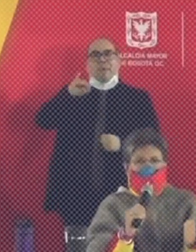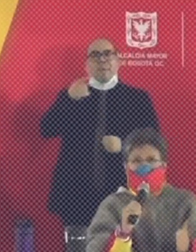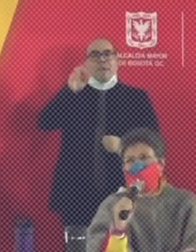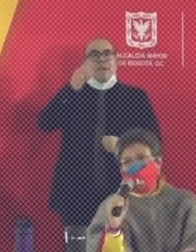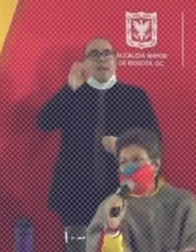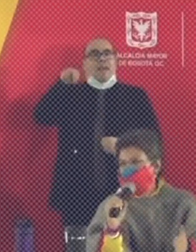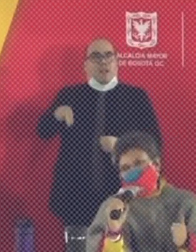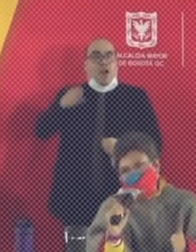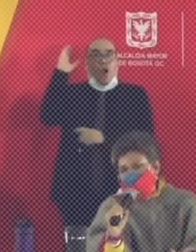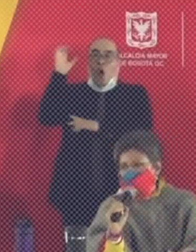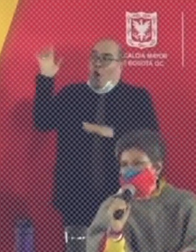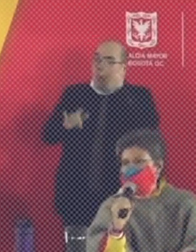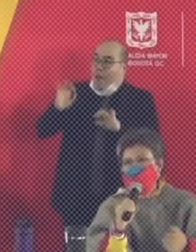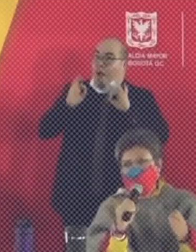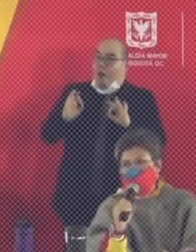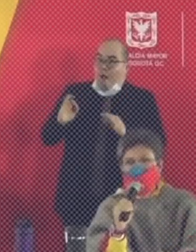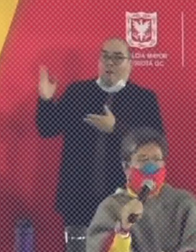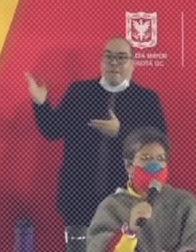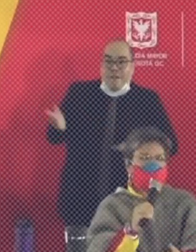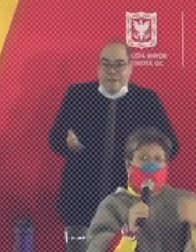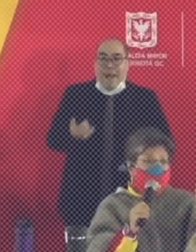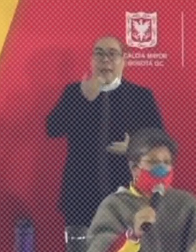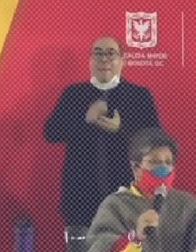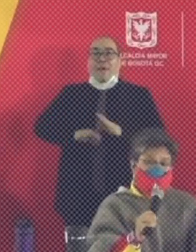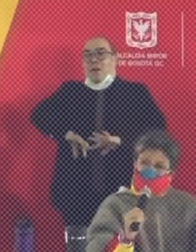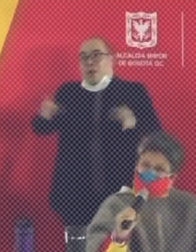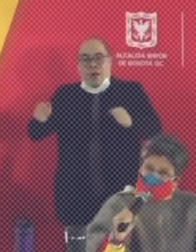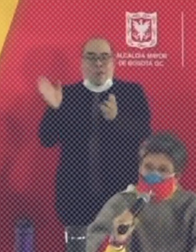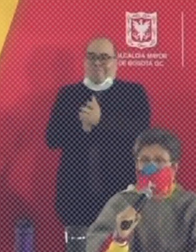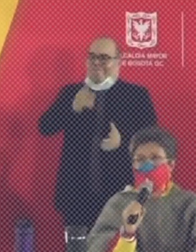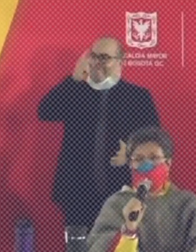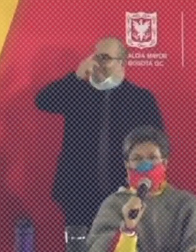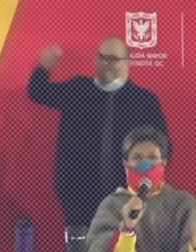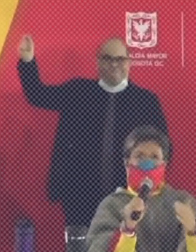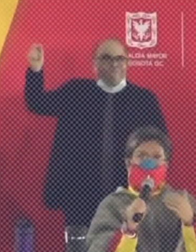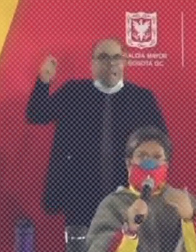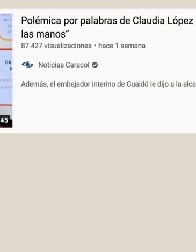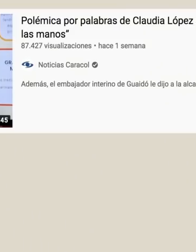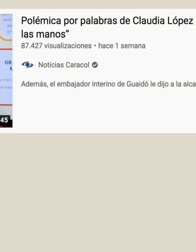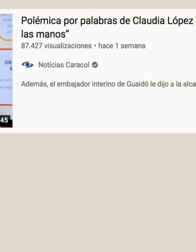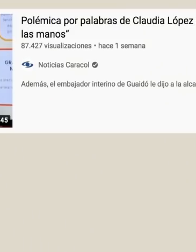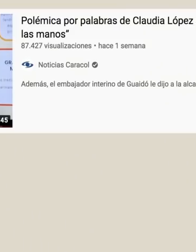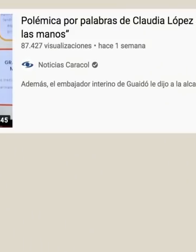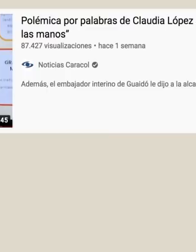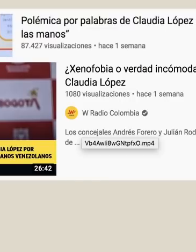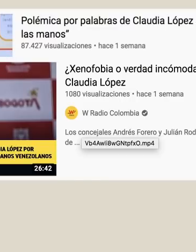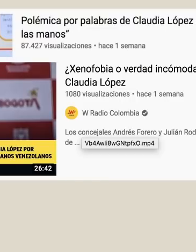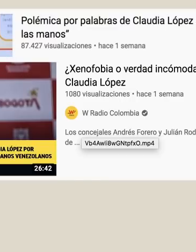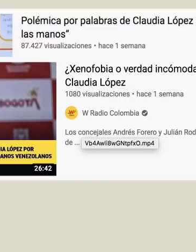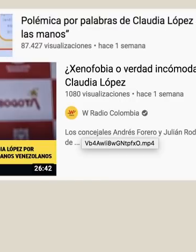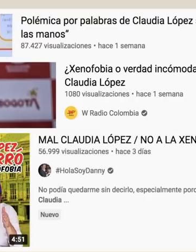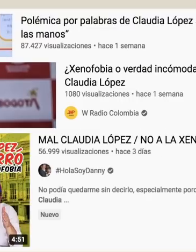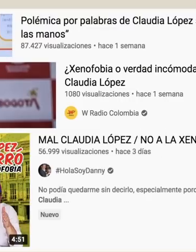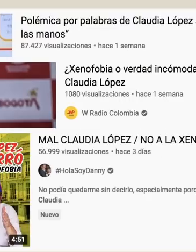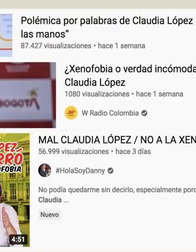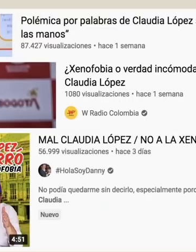venga a ganarse la vida decentemente, pues bienvenido, pero al que venga a delinquir deberíamos deportarlo sin contemplación. Las críticas le cayeron de todos